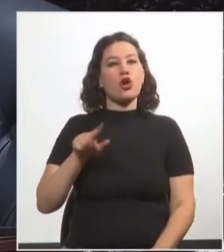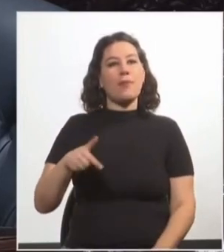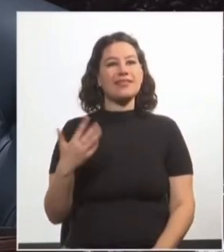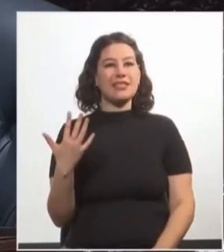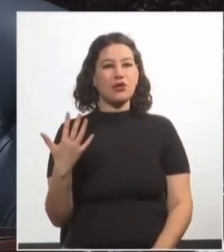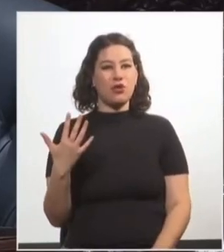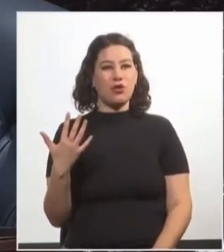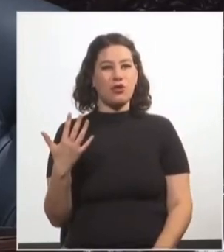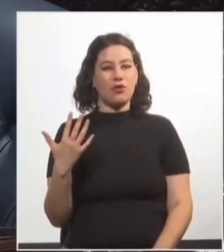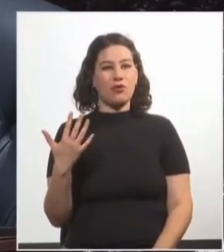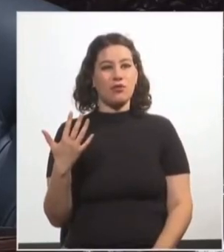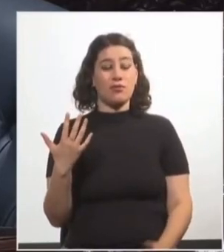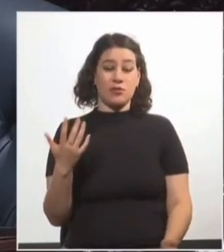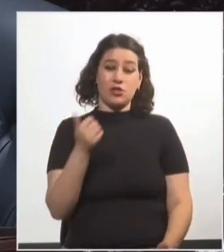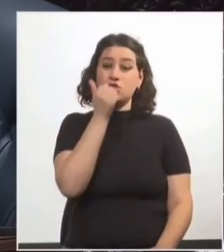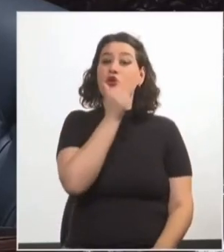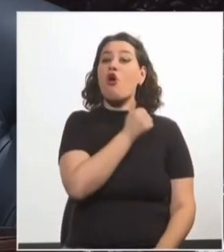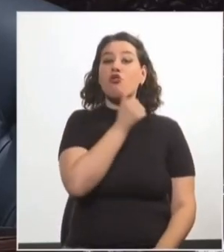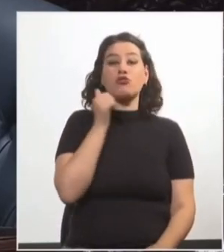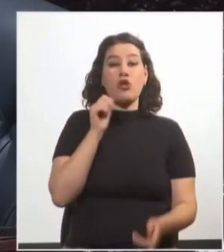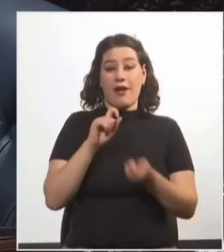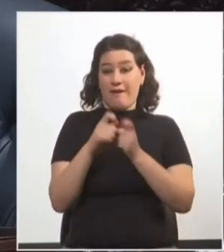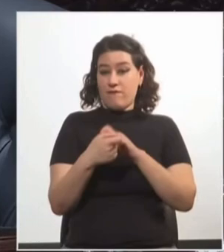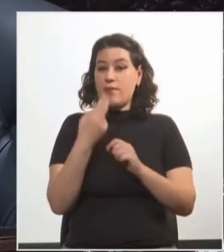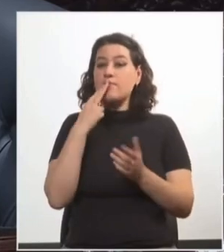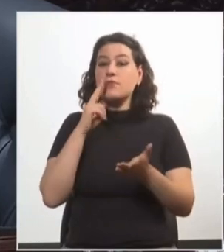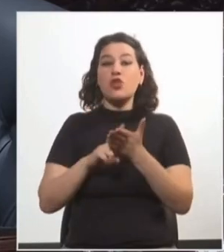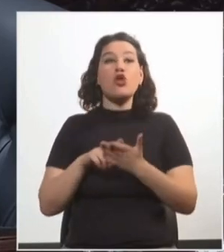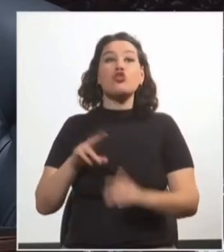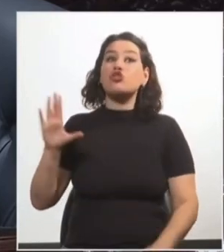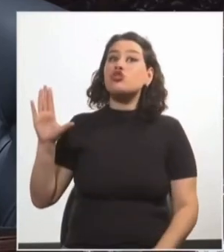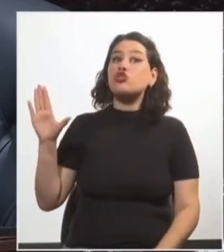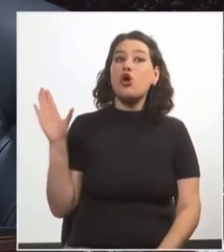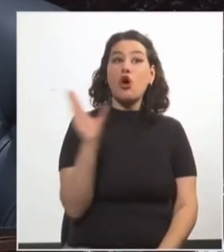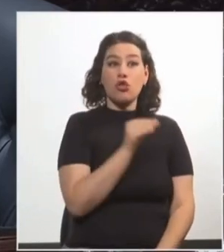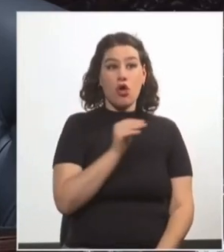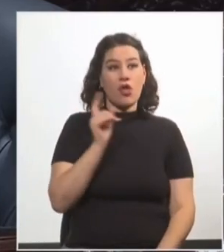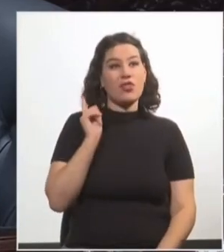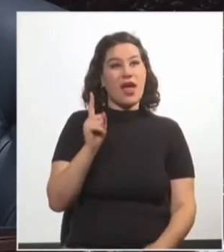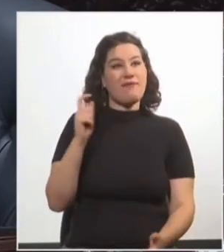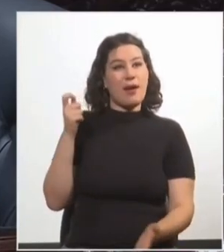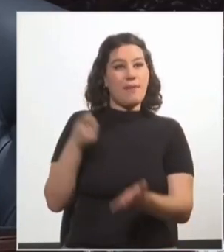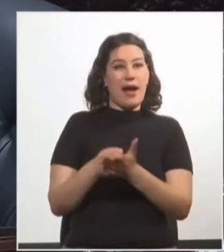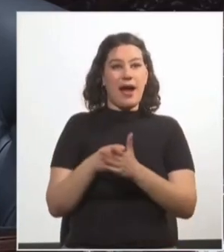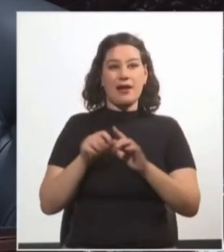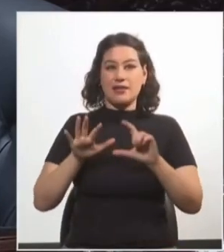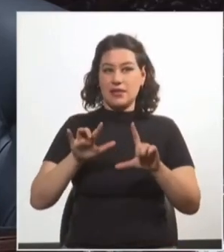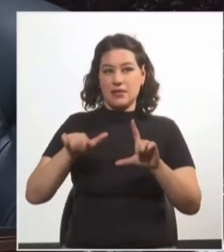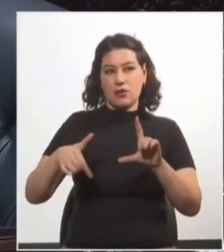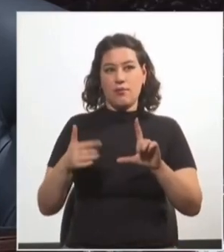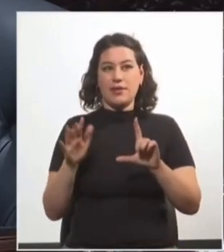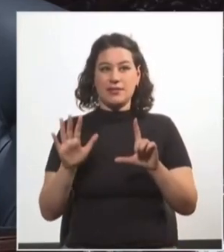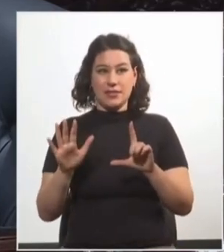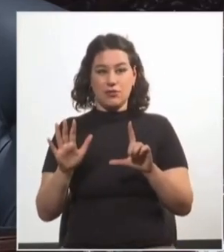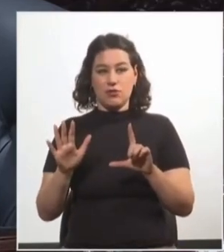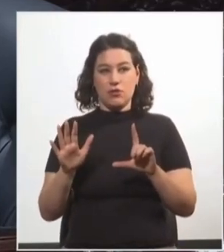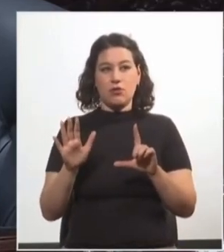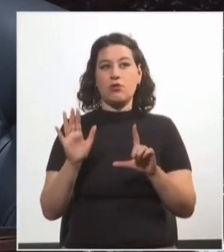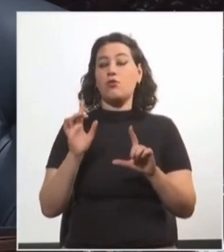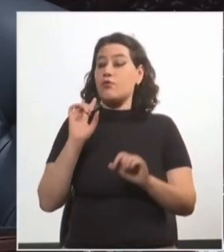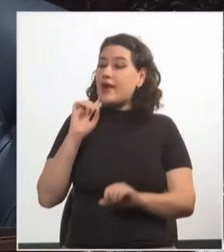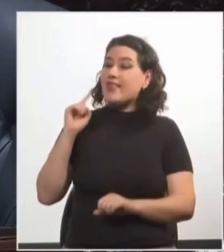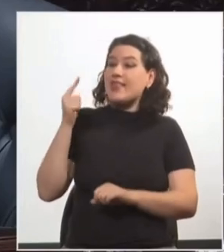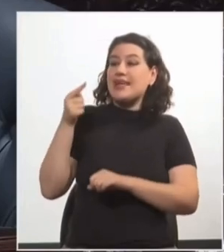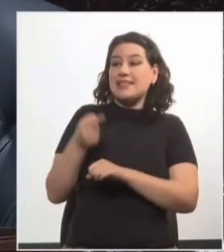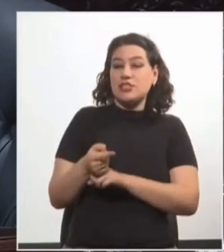La solución en la reforma tributaria de llevar a que todos pagaran el 7,5% fue una